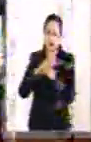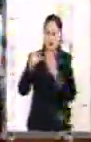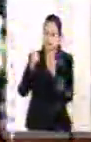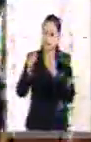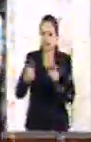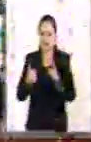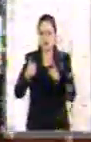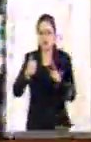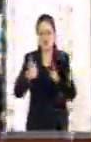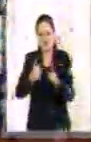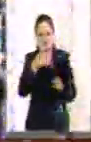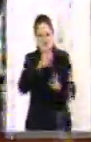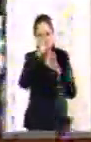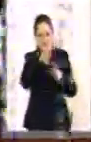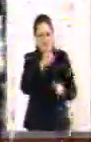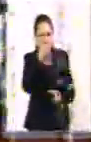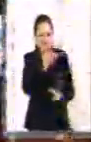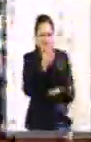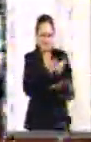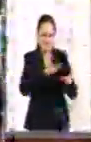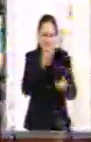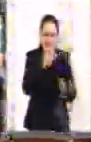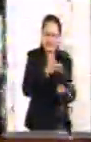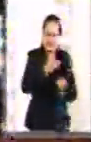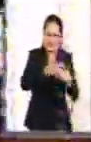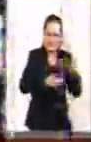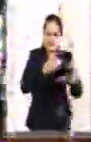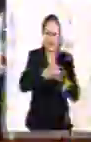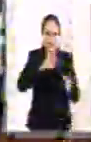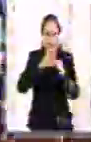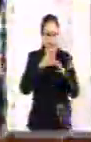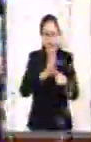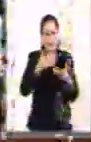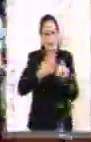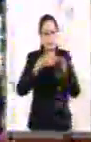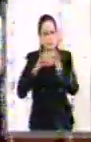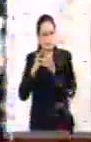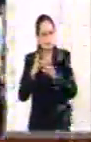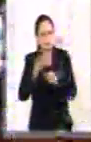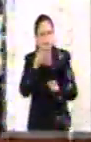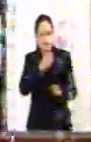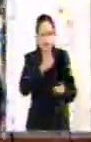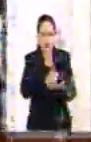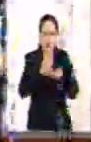hayan violentado esta práctica que tanta armonía y tanta sinergia ha generado este Senado.